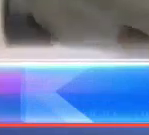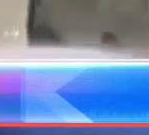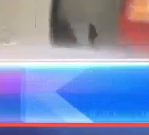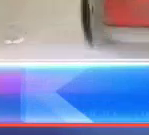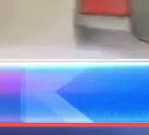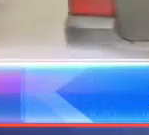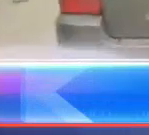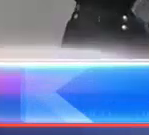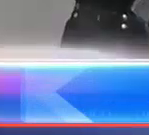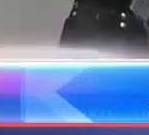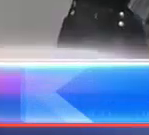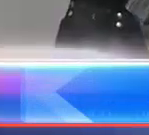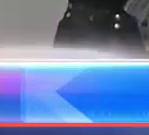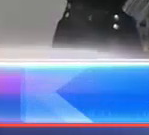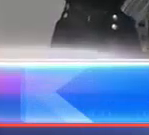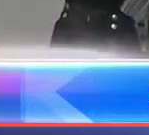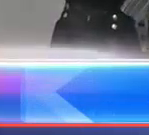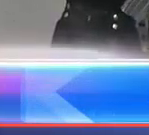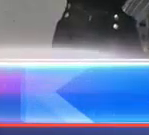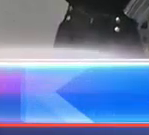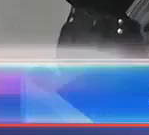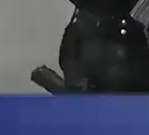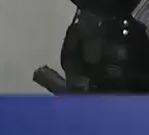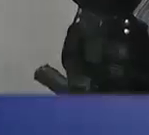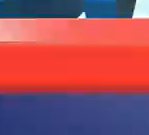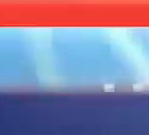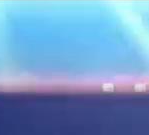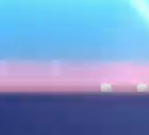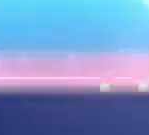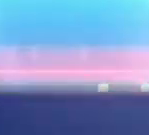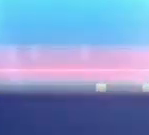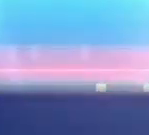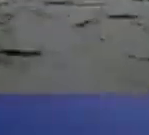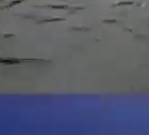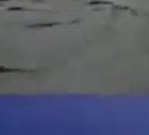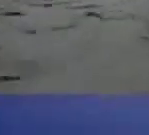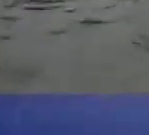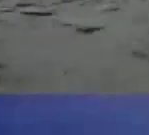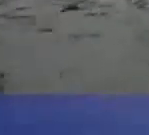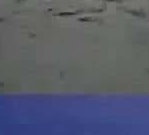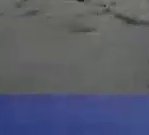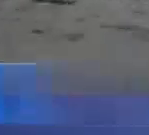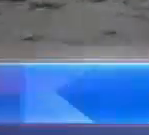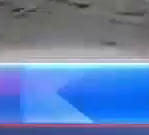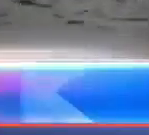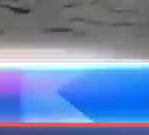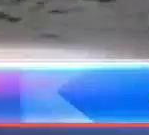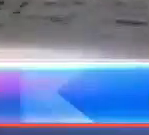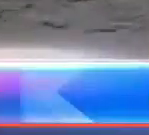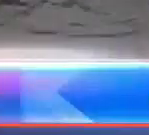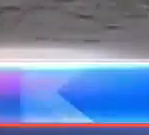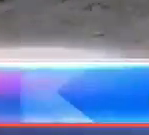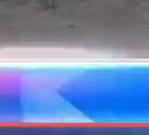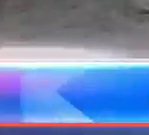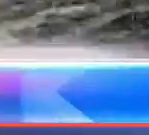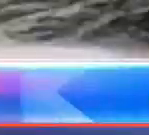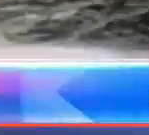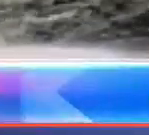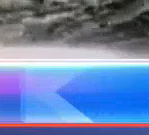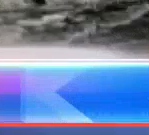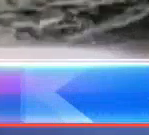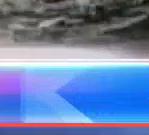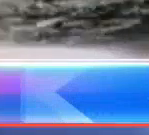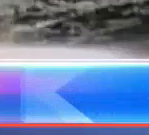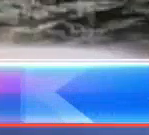falsificación de documentos. 9 personas fueron detenidas. Temporal invernal provoca afectaciones en Cotopaxi,